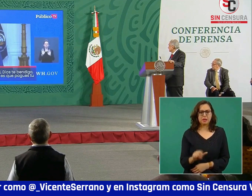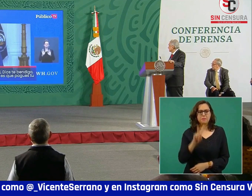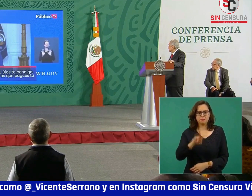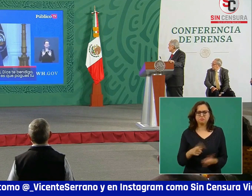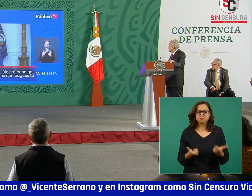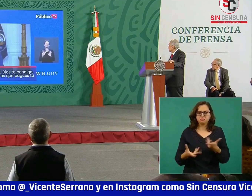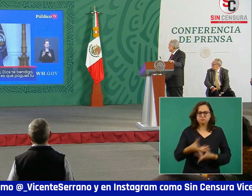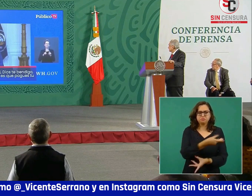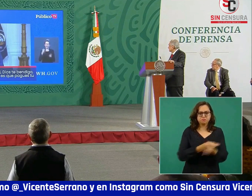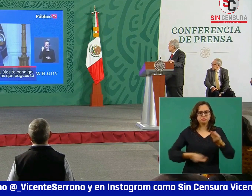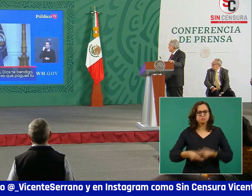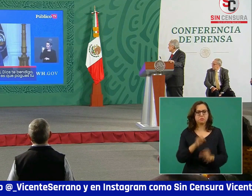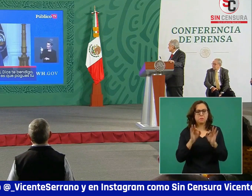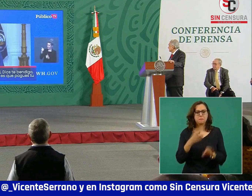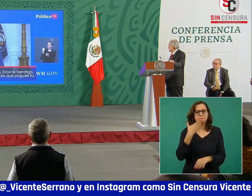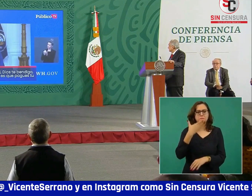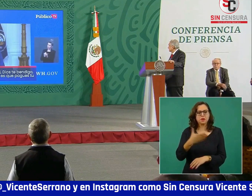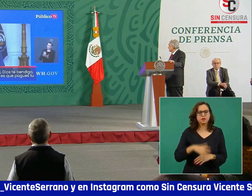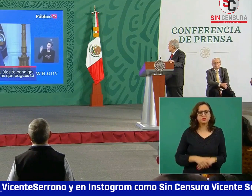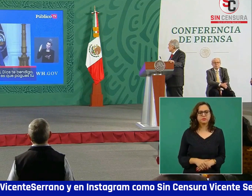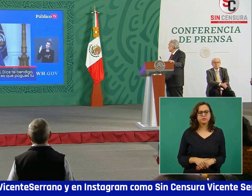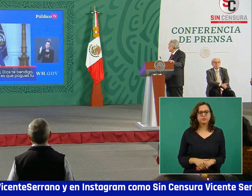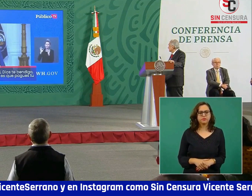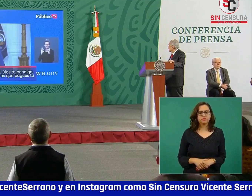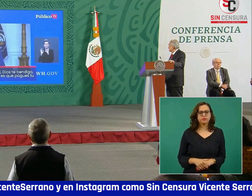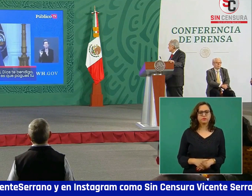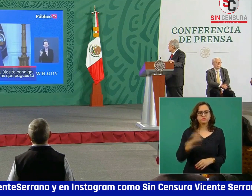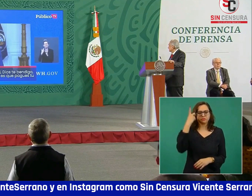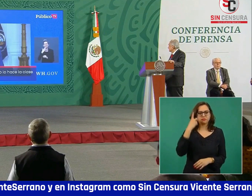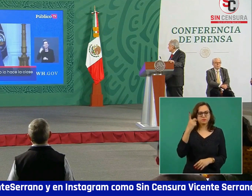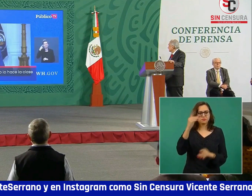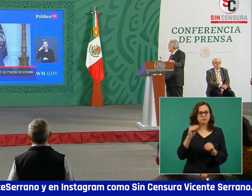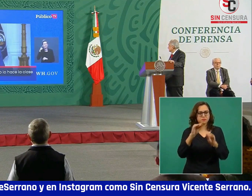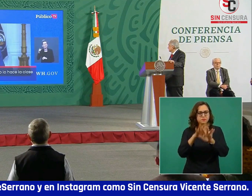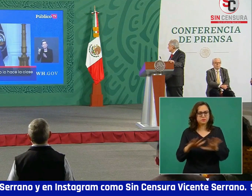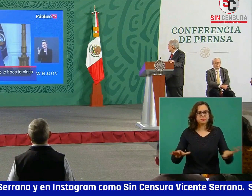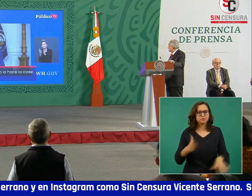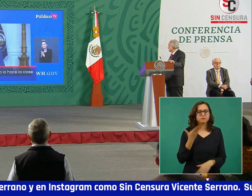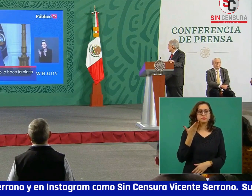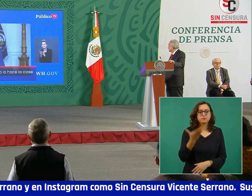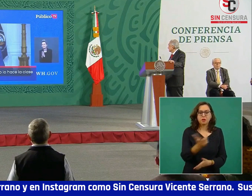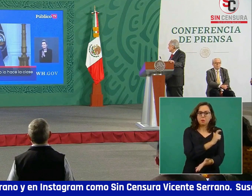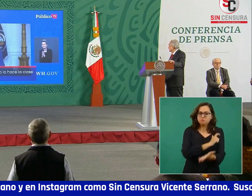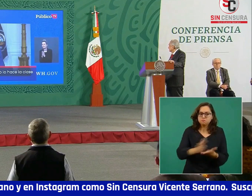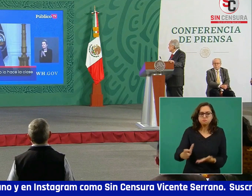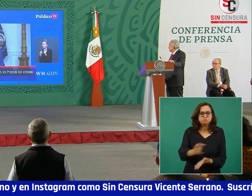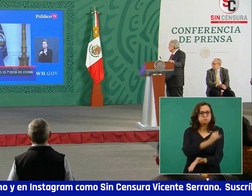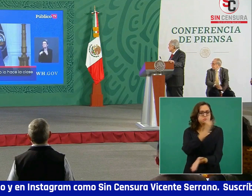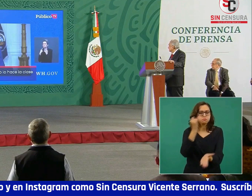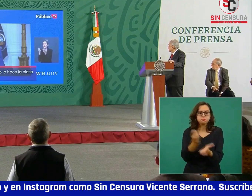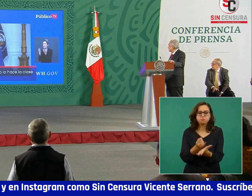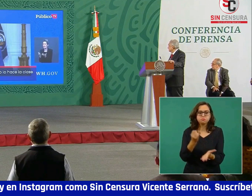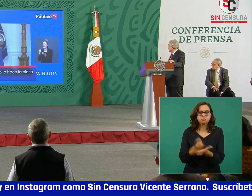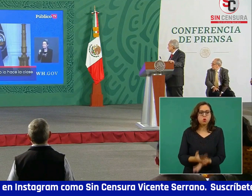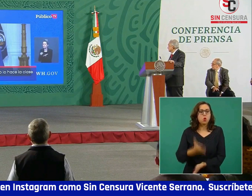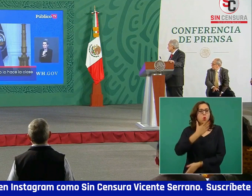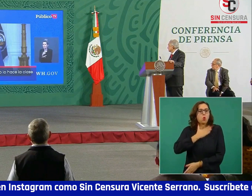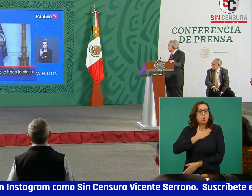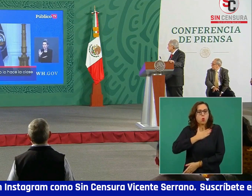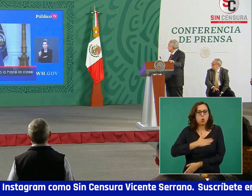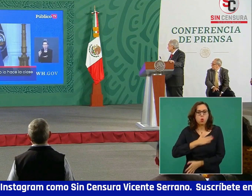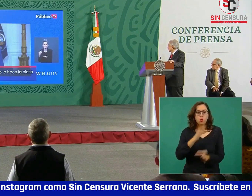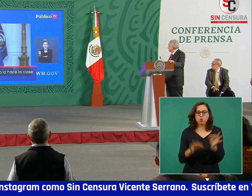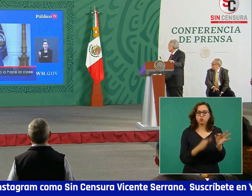bless you. All I'm asking is you pay your fair share. Pay your